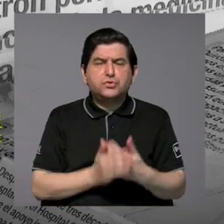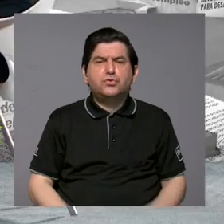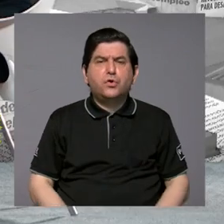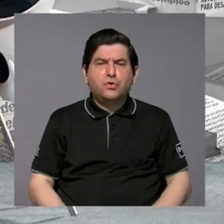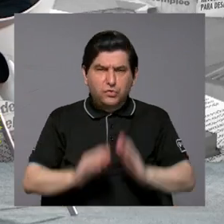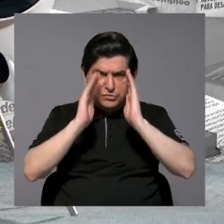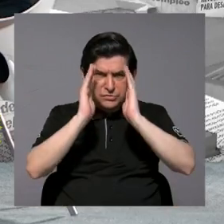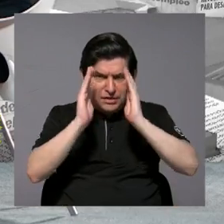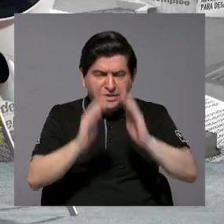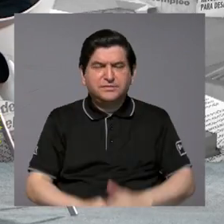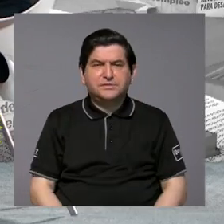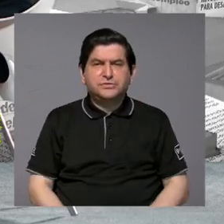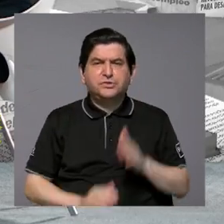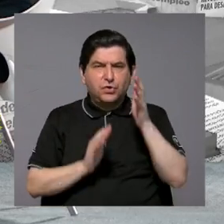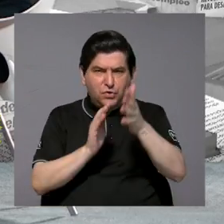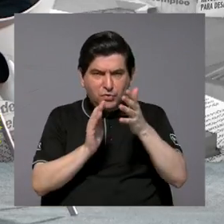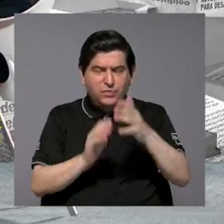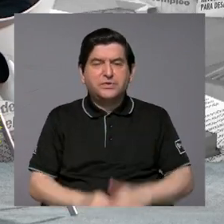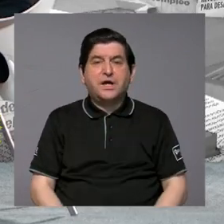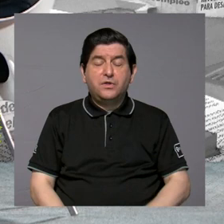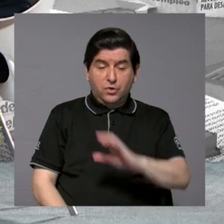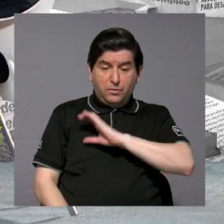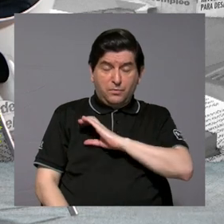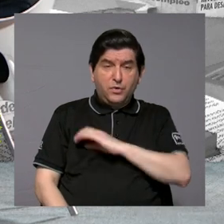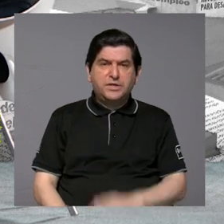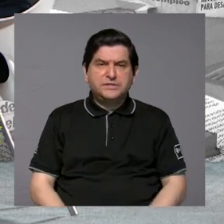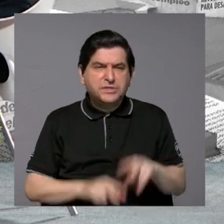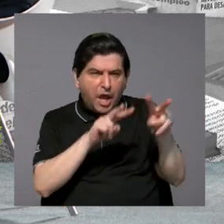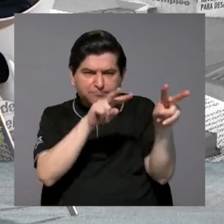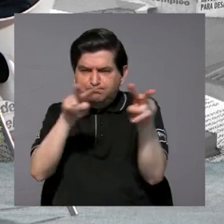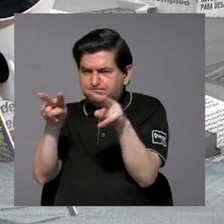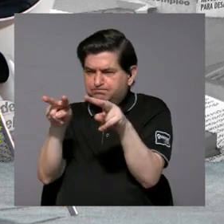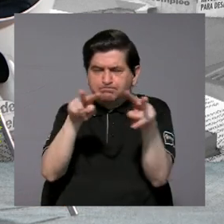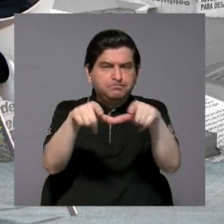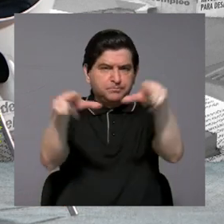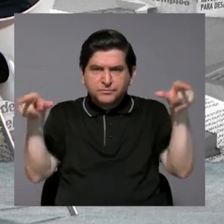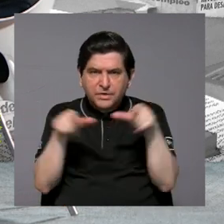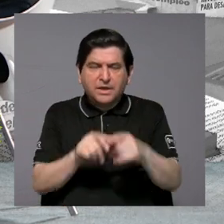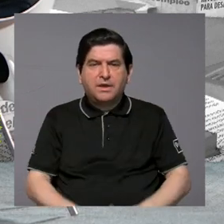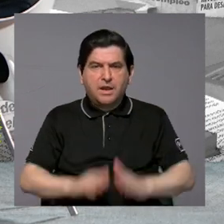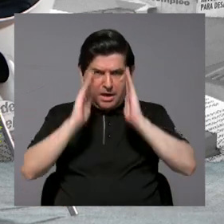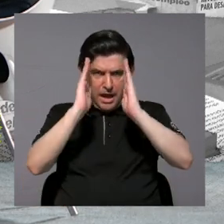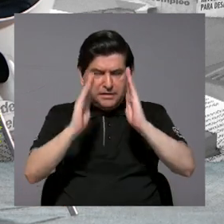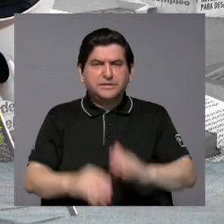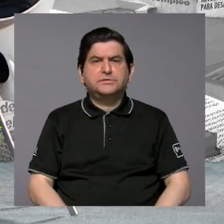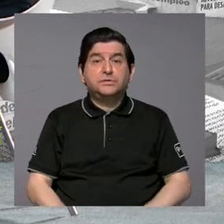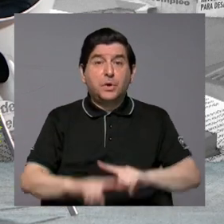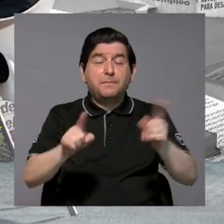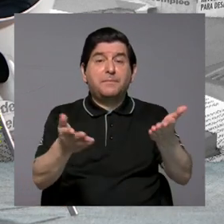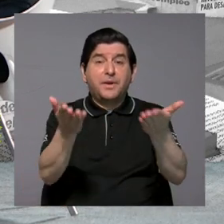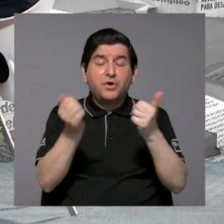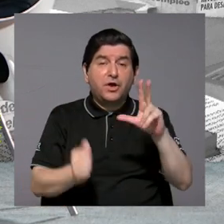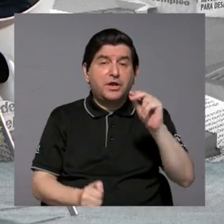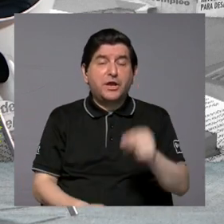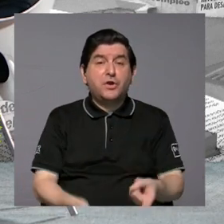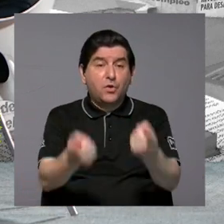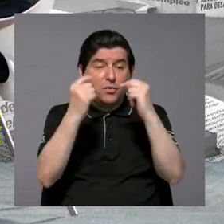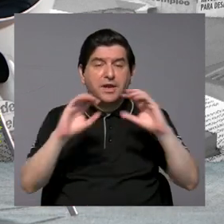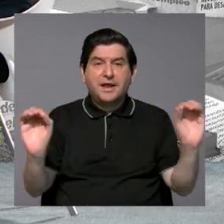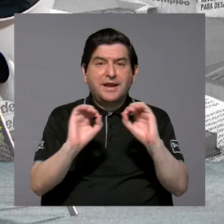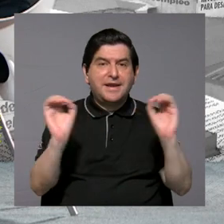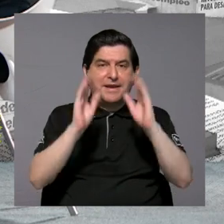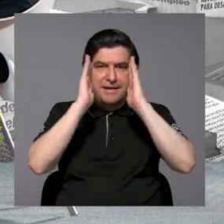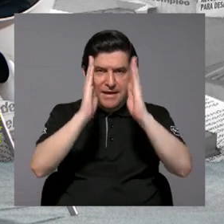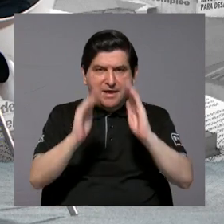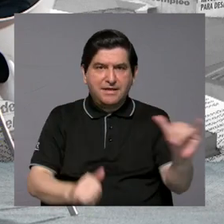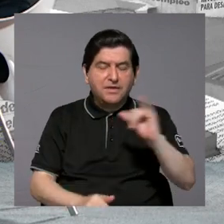entre todos Entonces el policía va a estar ahí para estar dando el monitoreo en el sector y va a venir a atenderle pero quisiéramos no tener que venir a